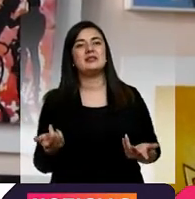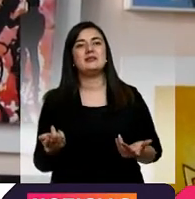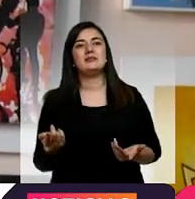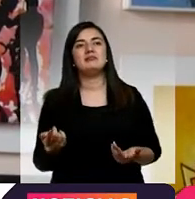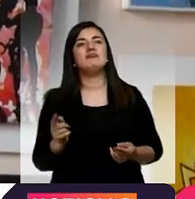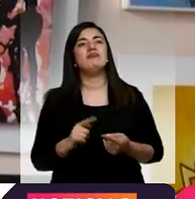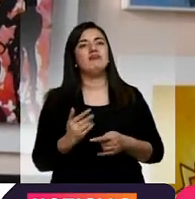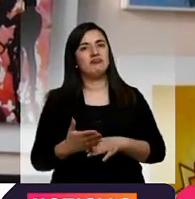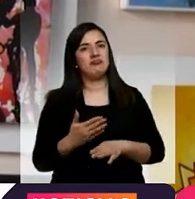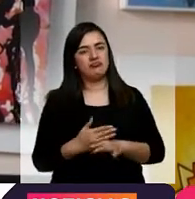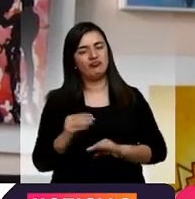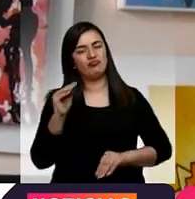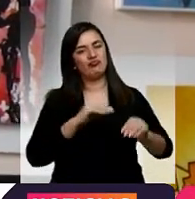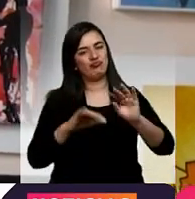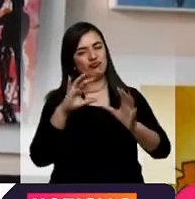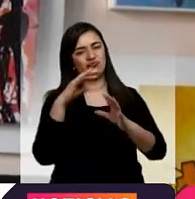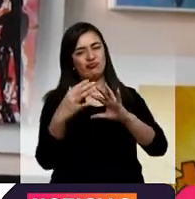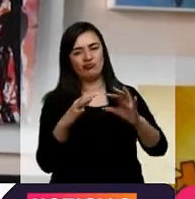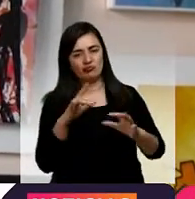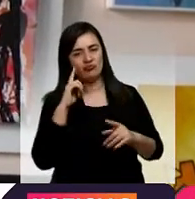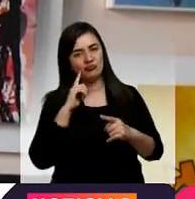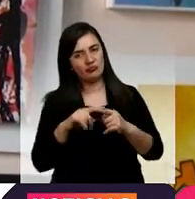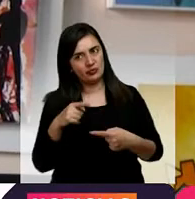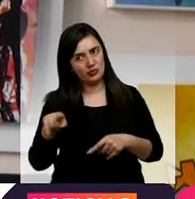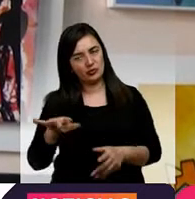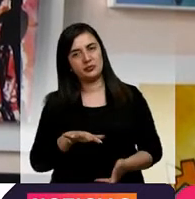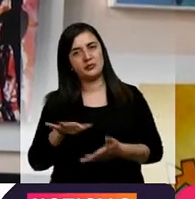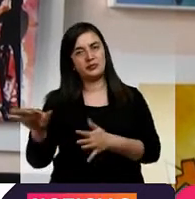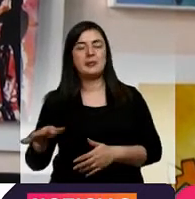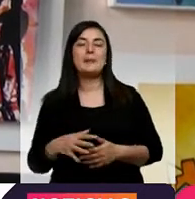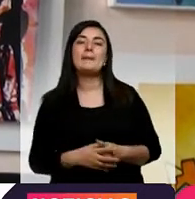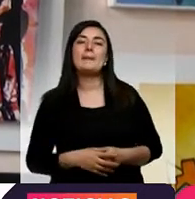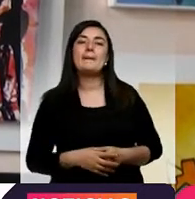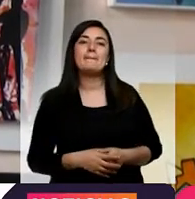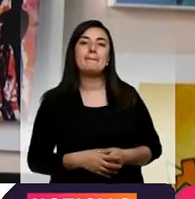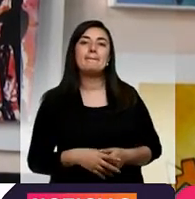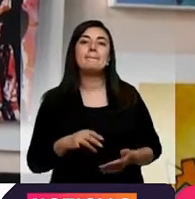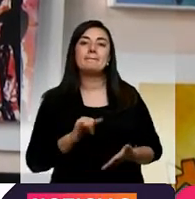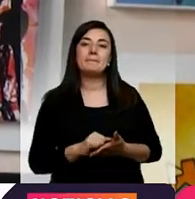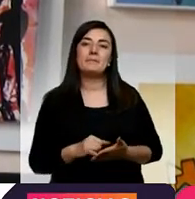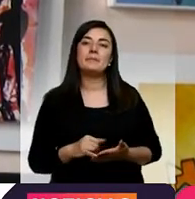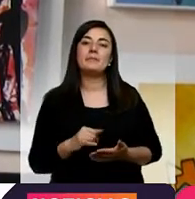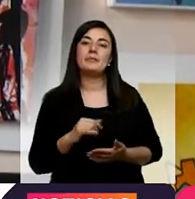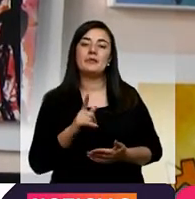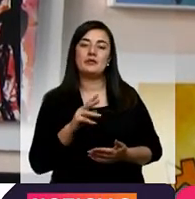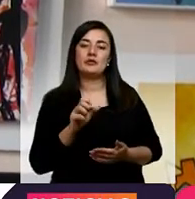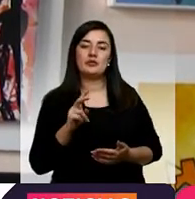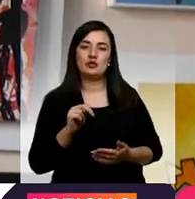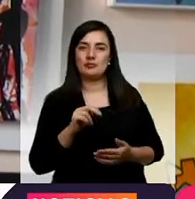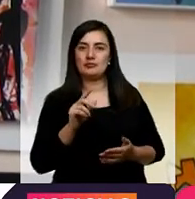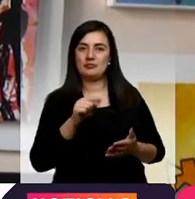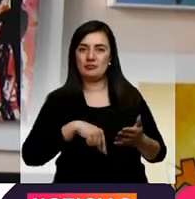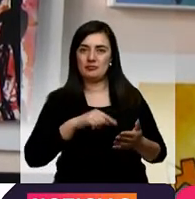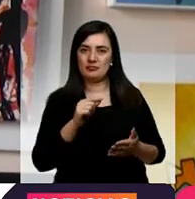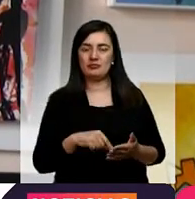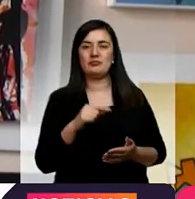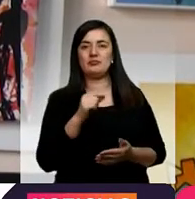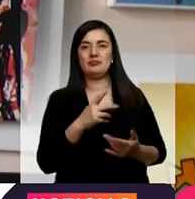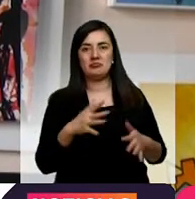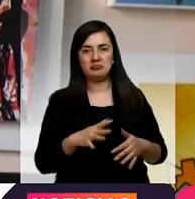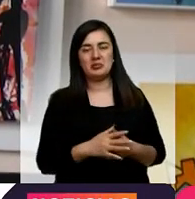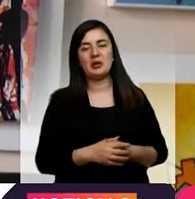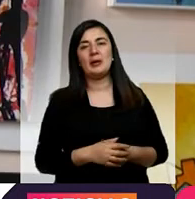hicimos una obra para él, la cual la firmó Frum y Fabio Aro. He